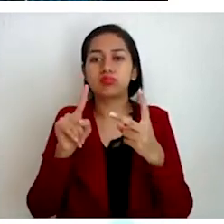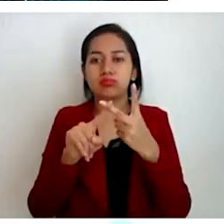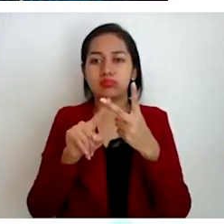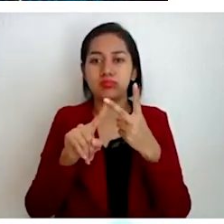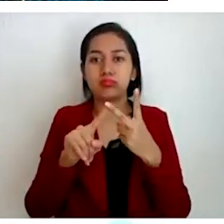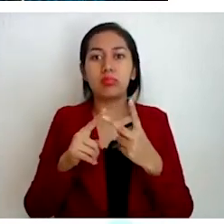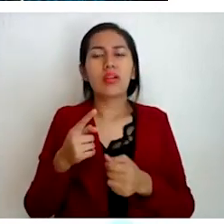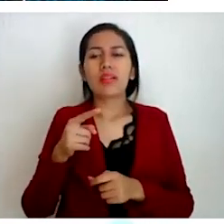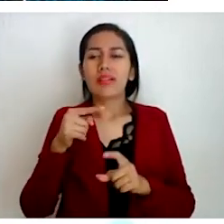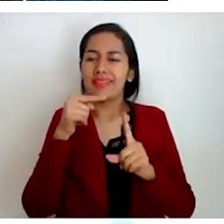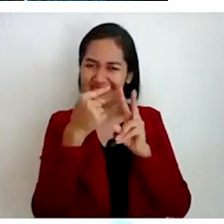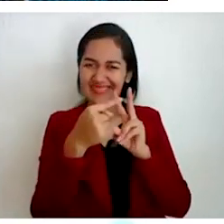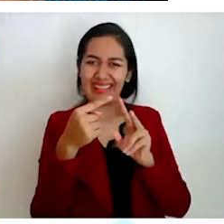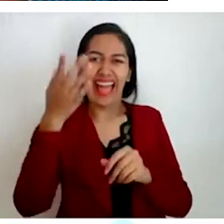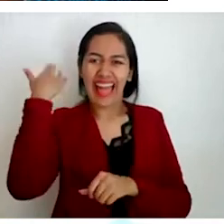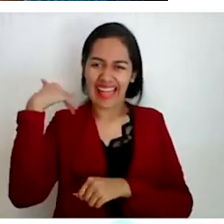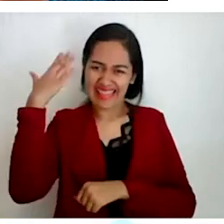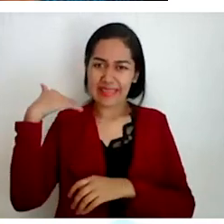durante la Primera Guerra Mundial.